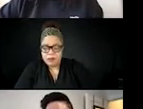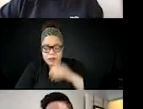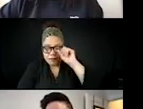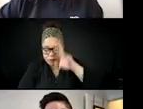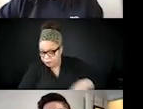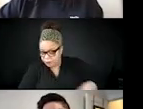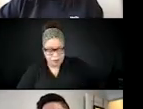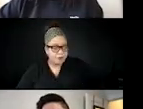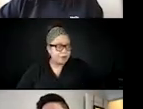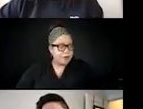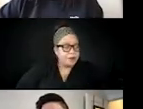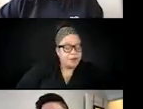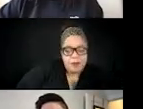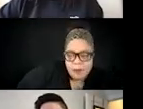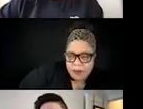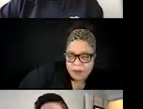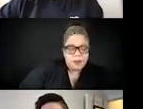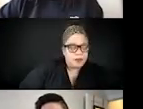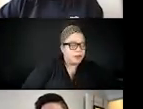sí